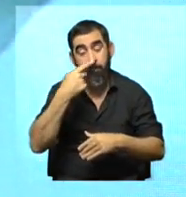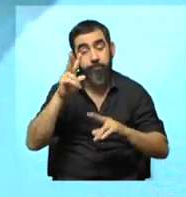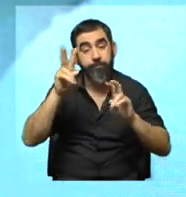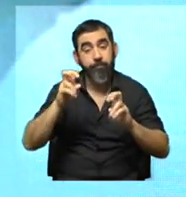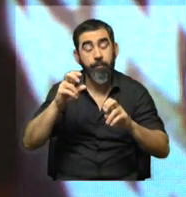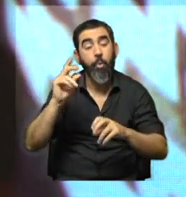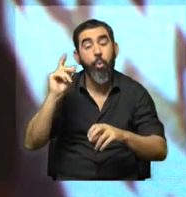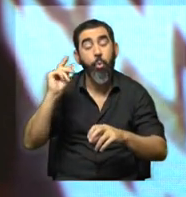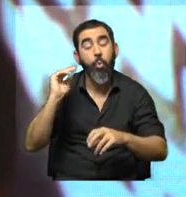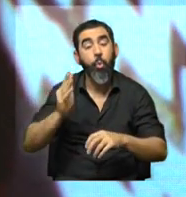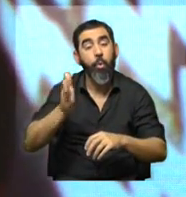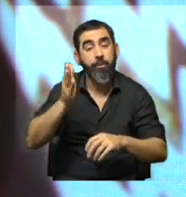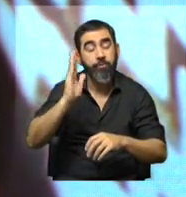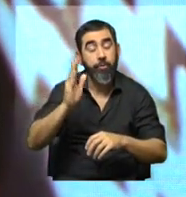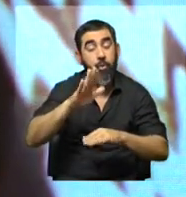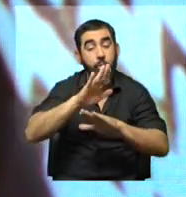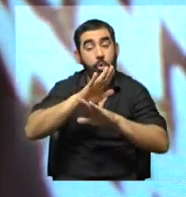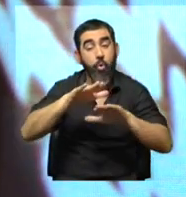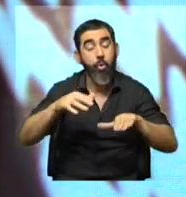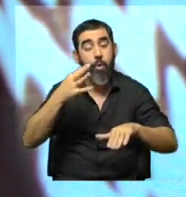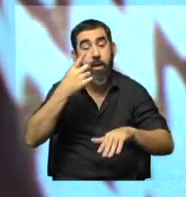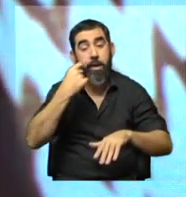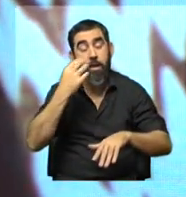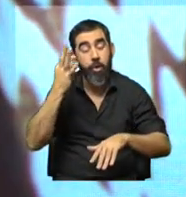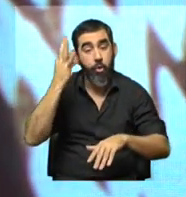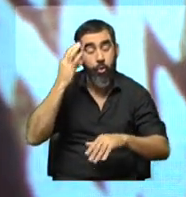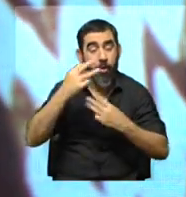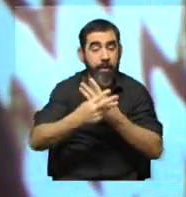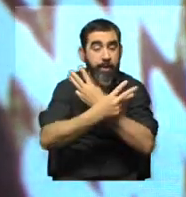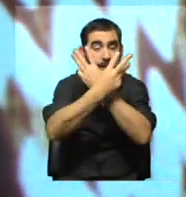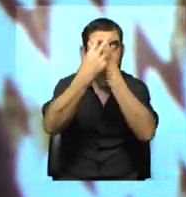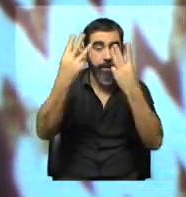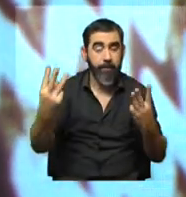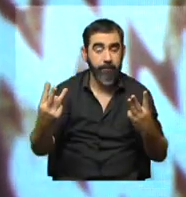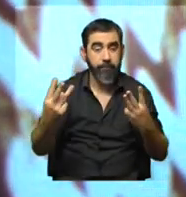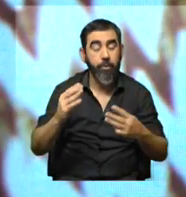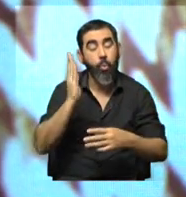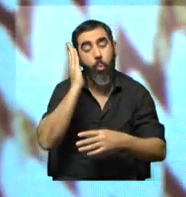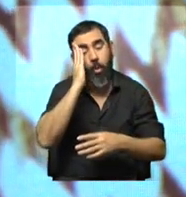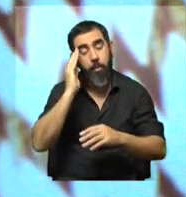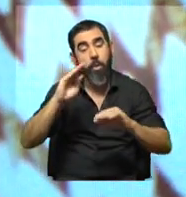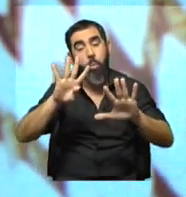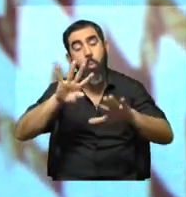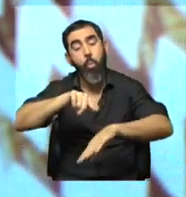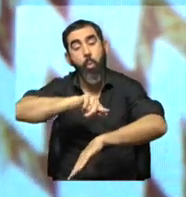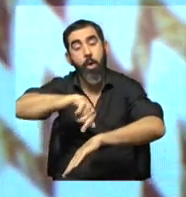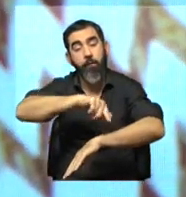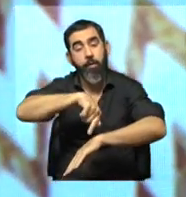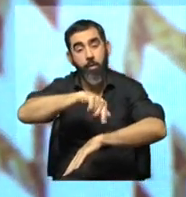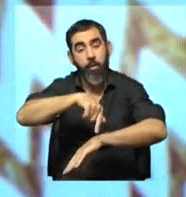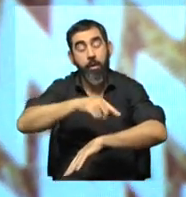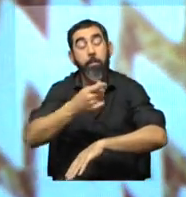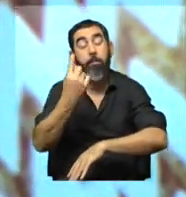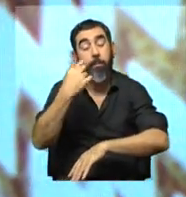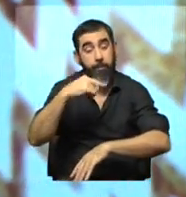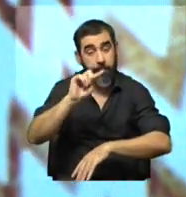la duración, los niños y las niñas en general de toda la muestra duermen 9 horas. Pero cuando